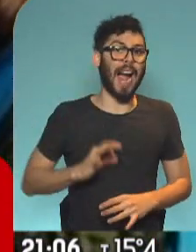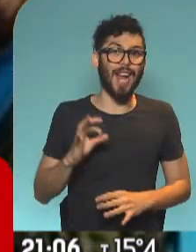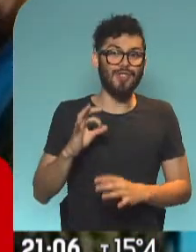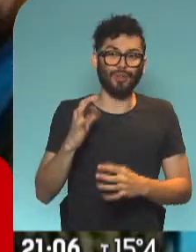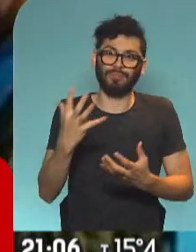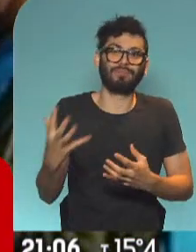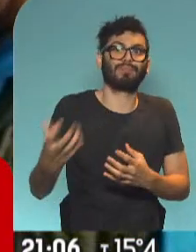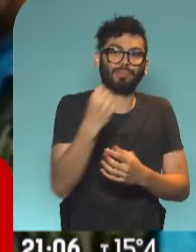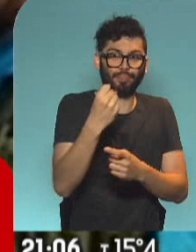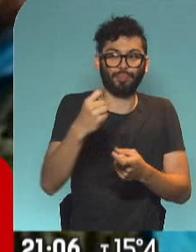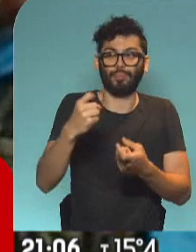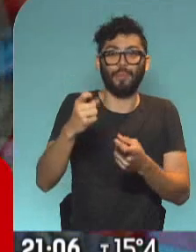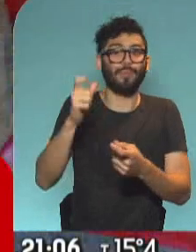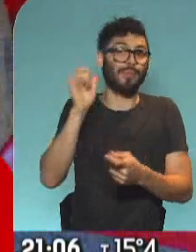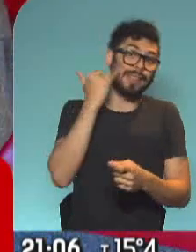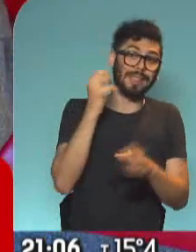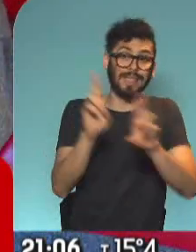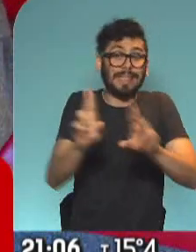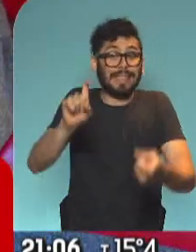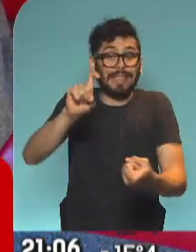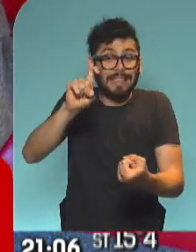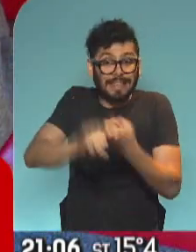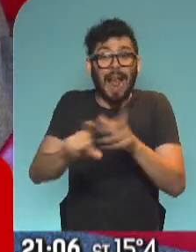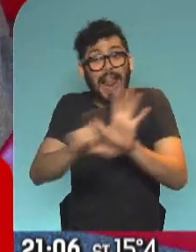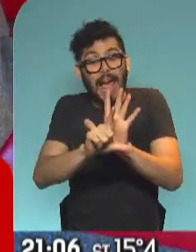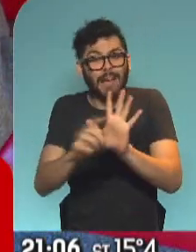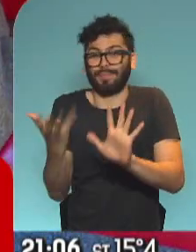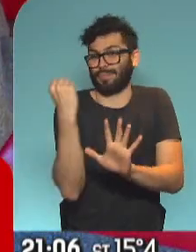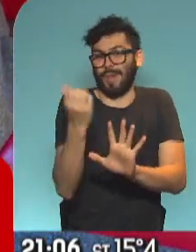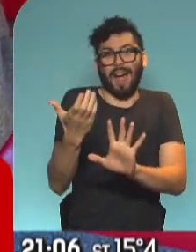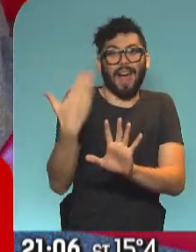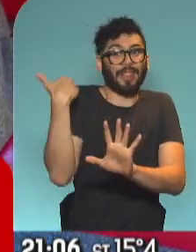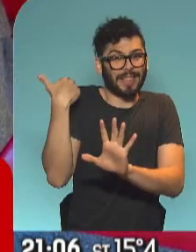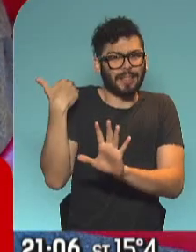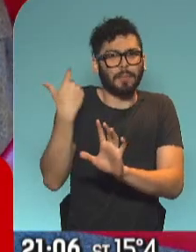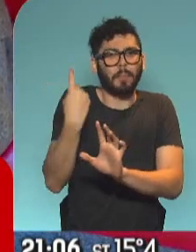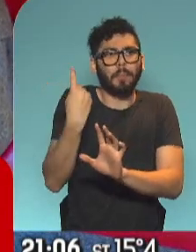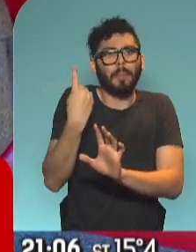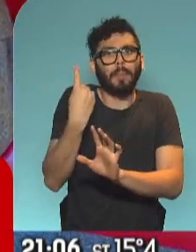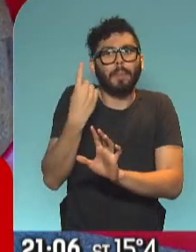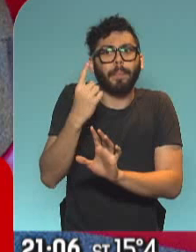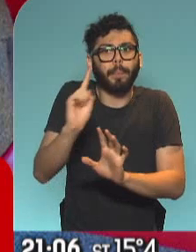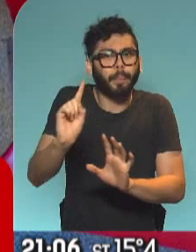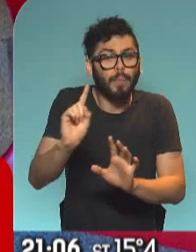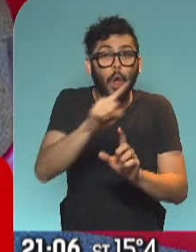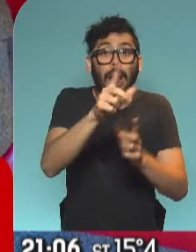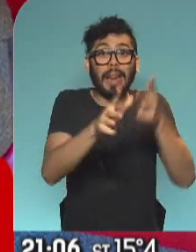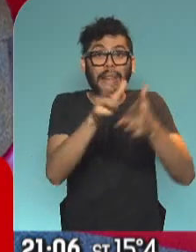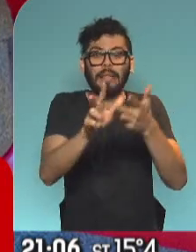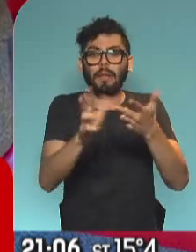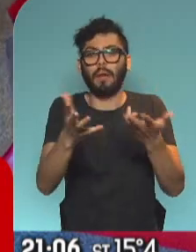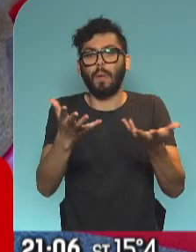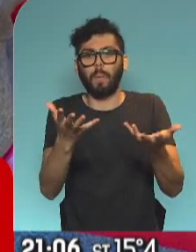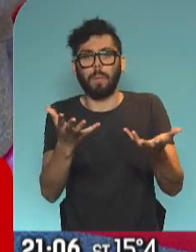el matrimonio igualitario, pero me parece que no debiéramos sacarlo de contexto por todo lo que significa para